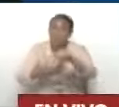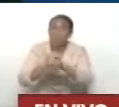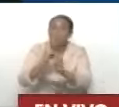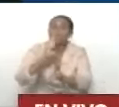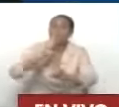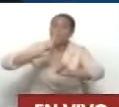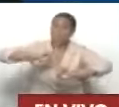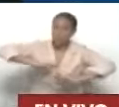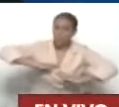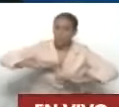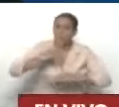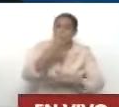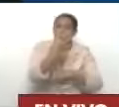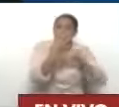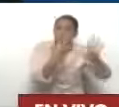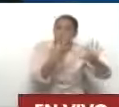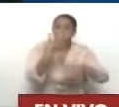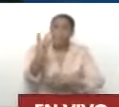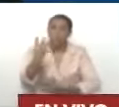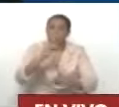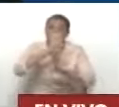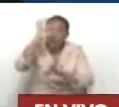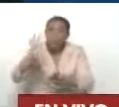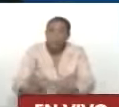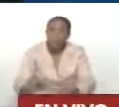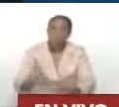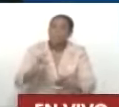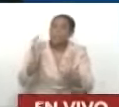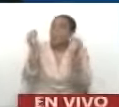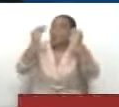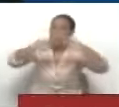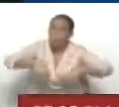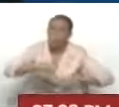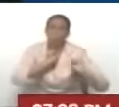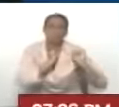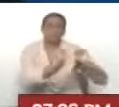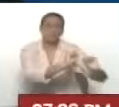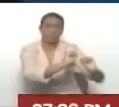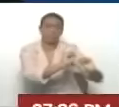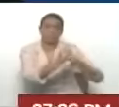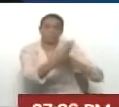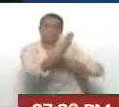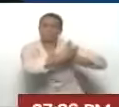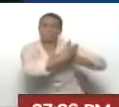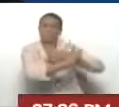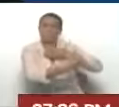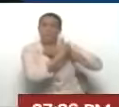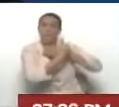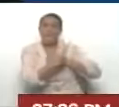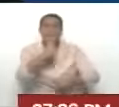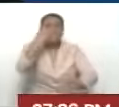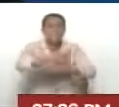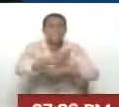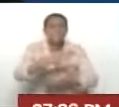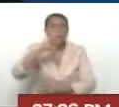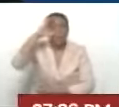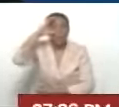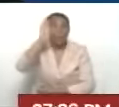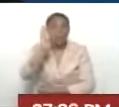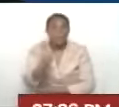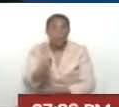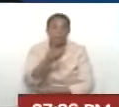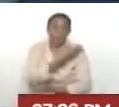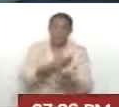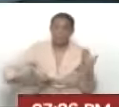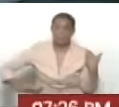el 84% de los venezolanos estamos de acuerdo en repudiar las sanciones y exigirle a Biden que levante las sanciones